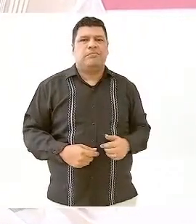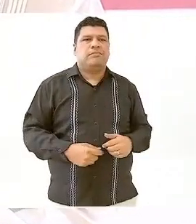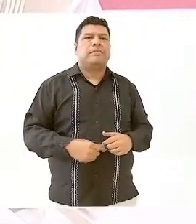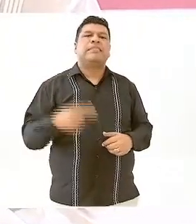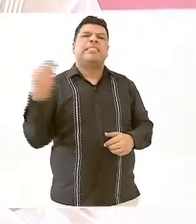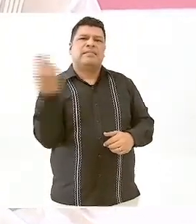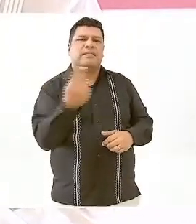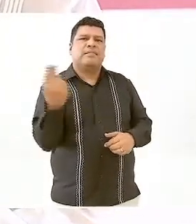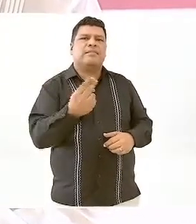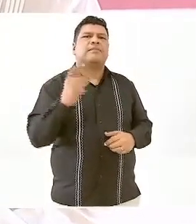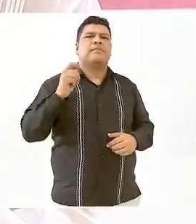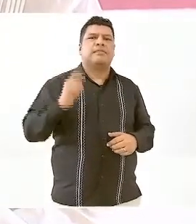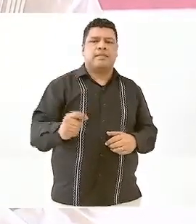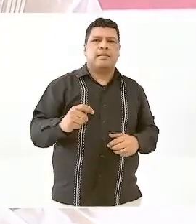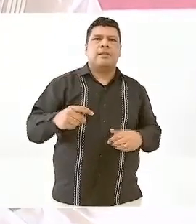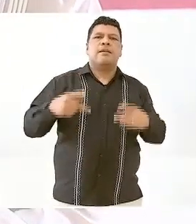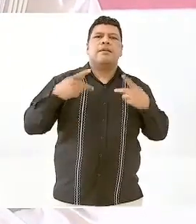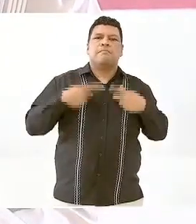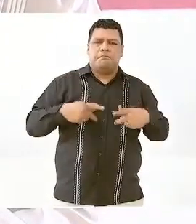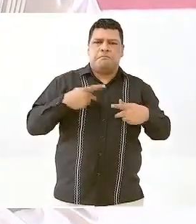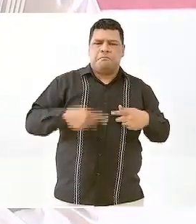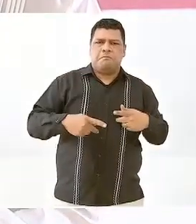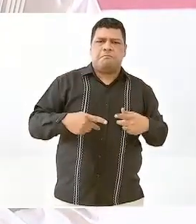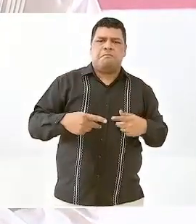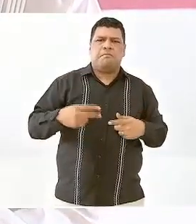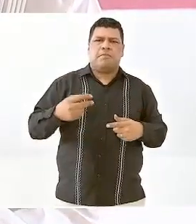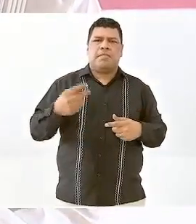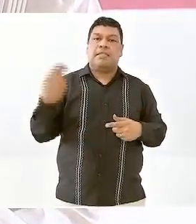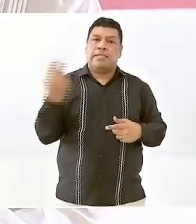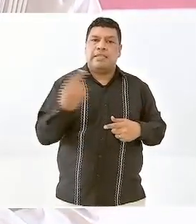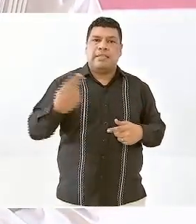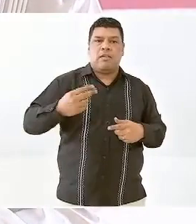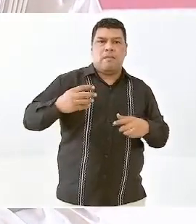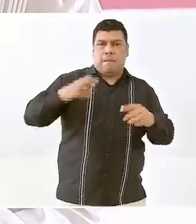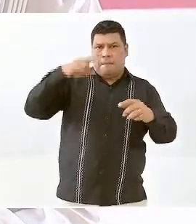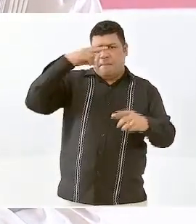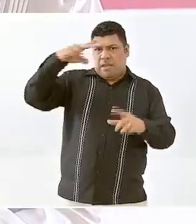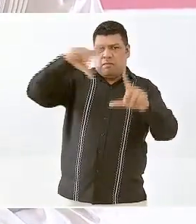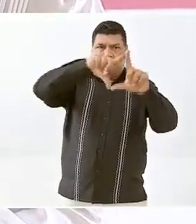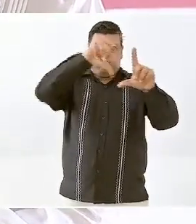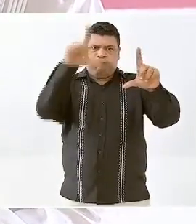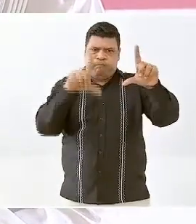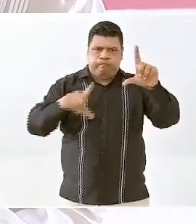Tiene que mantenerse la rectoría del Estado mexicano